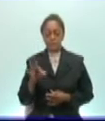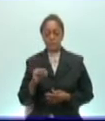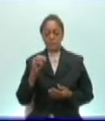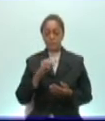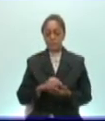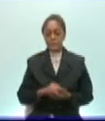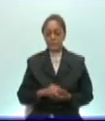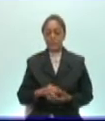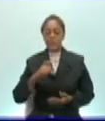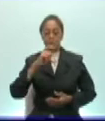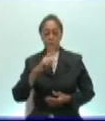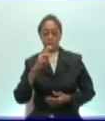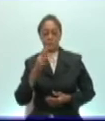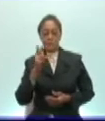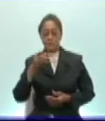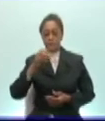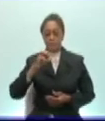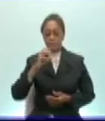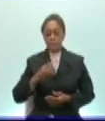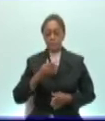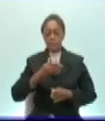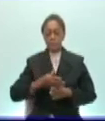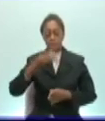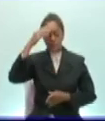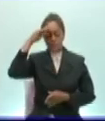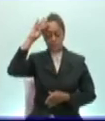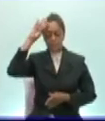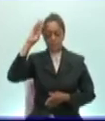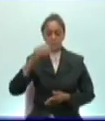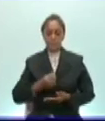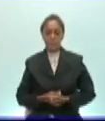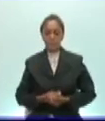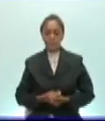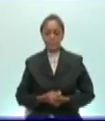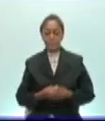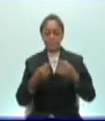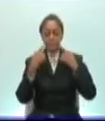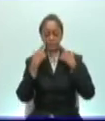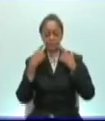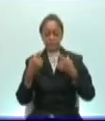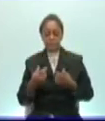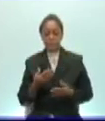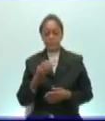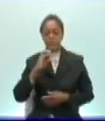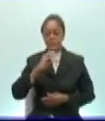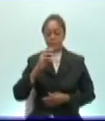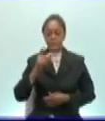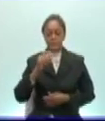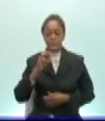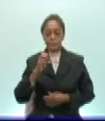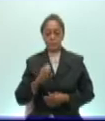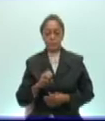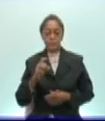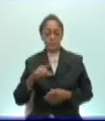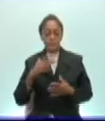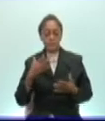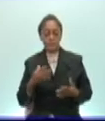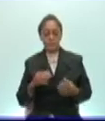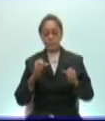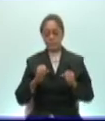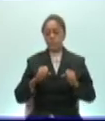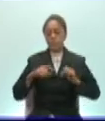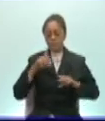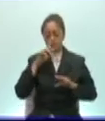llamada capitulación de Santiago de Cuba. Importantísima esa capitulación porque capitular significa rendirse,